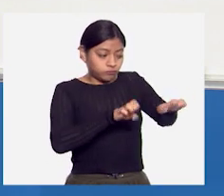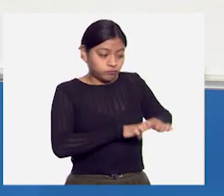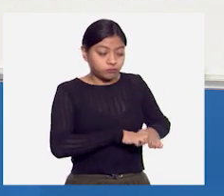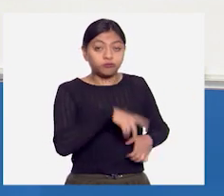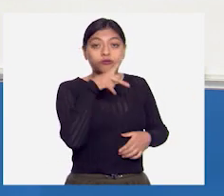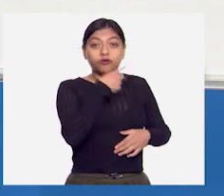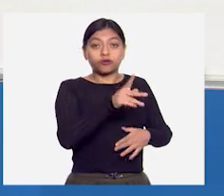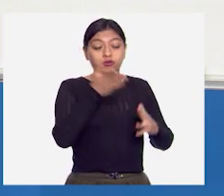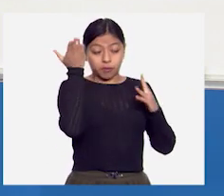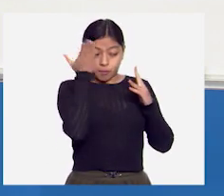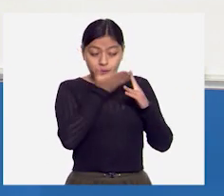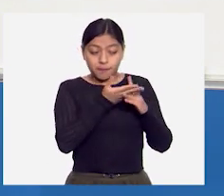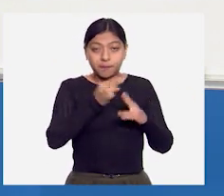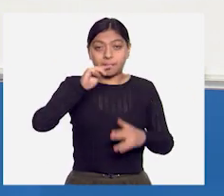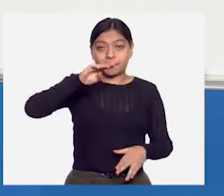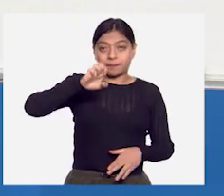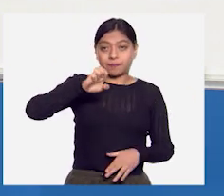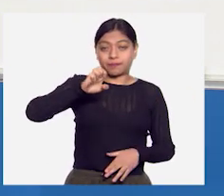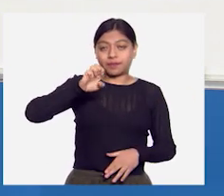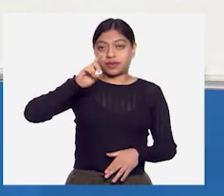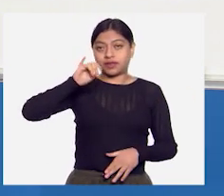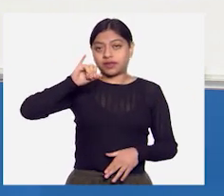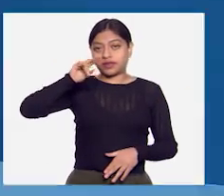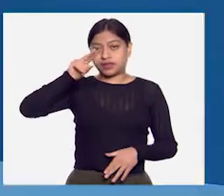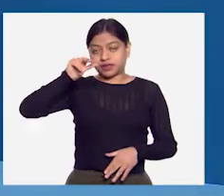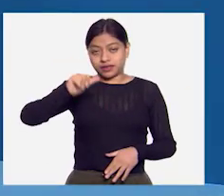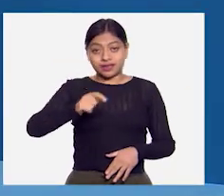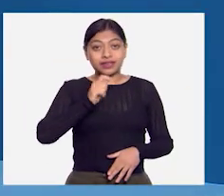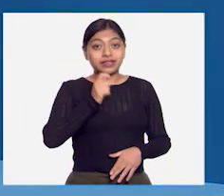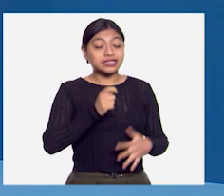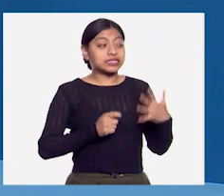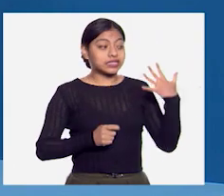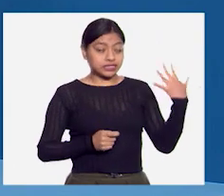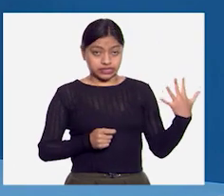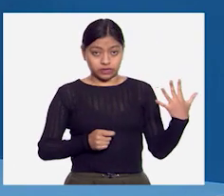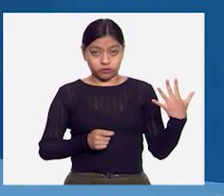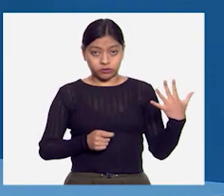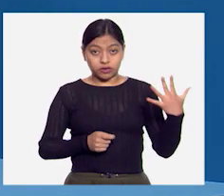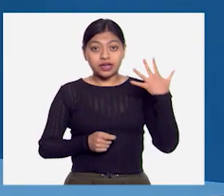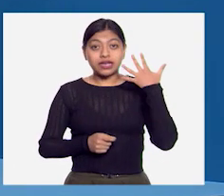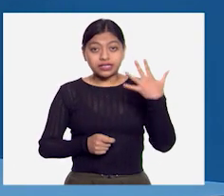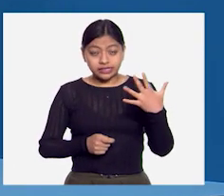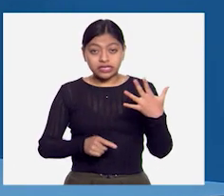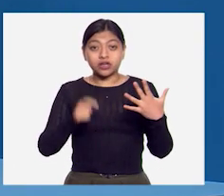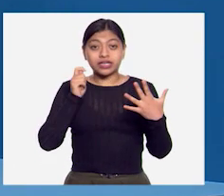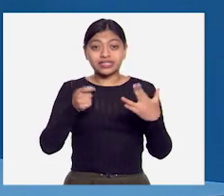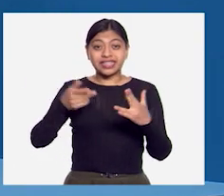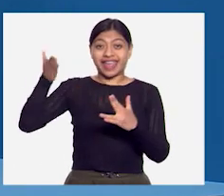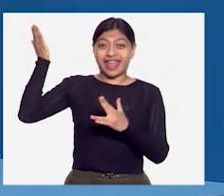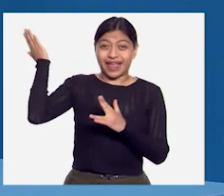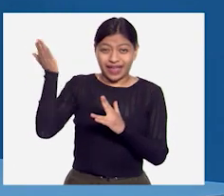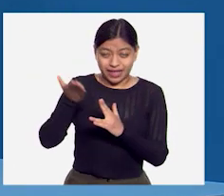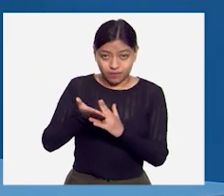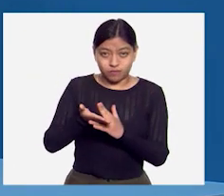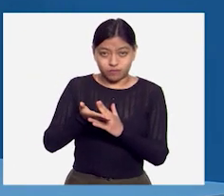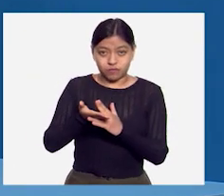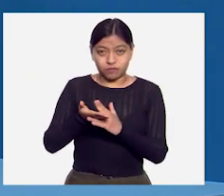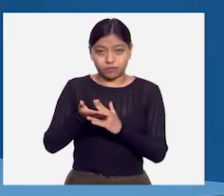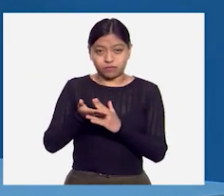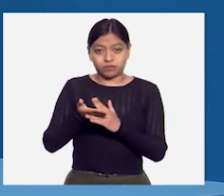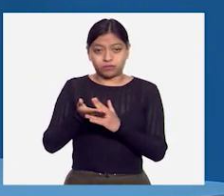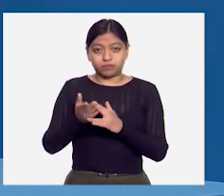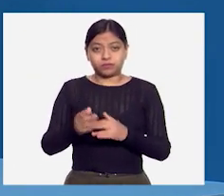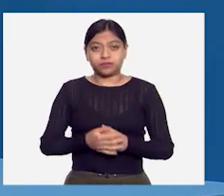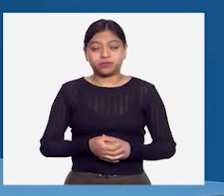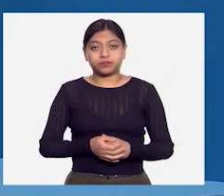Divertimáticas. Y el valor de la mediana siempre es la posición que queda en el centro del conjunto cuando los